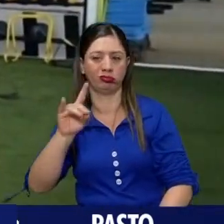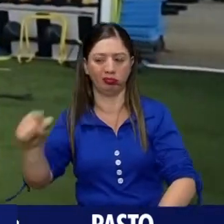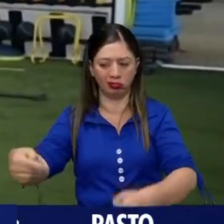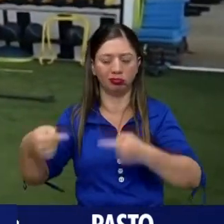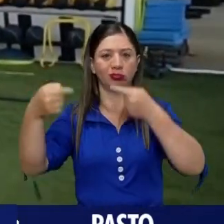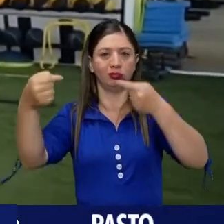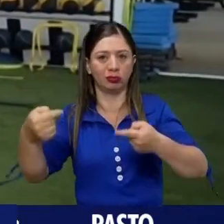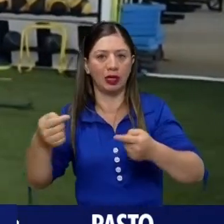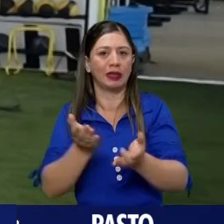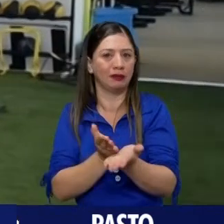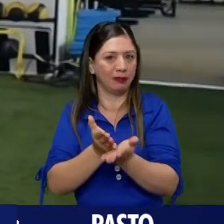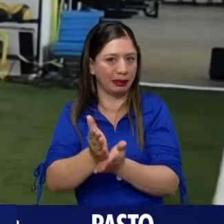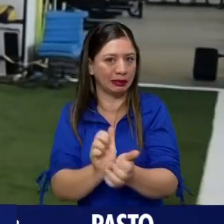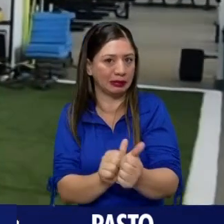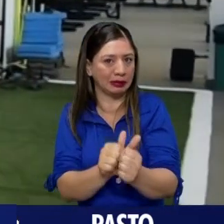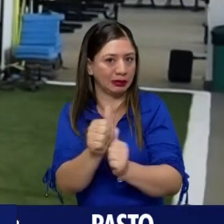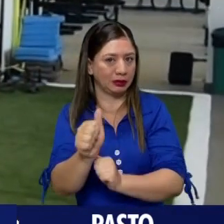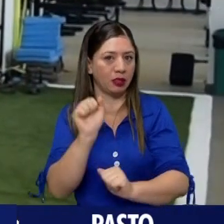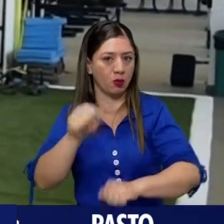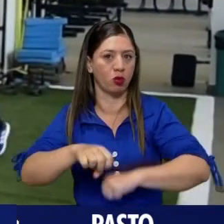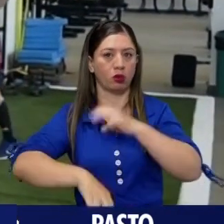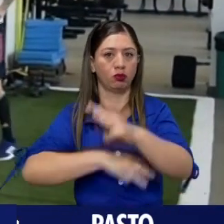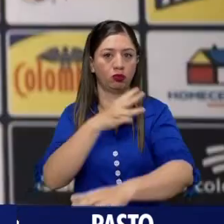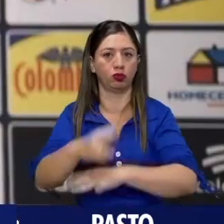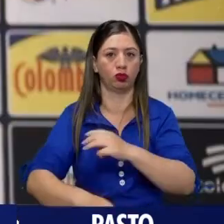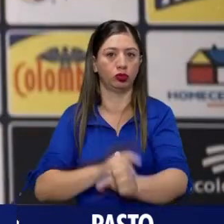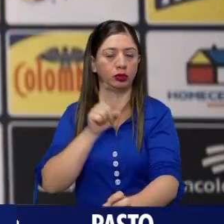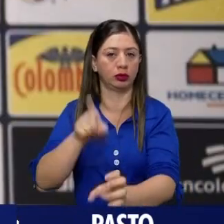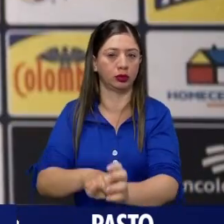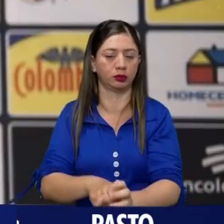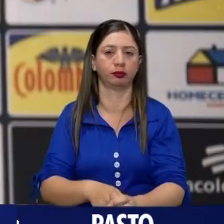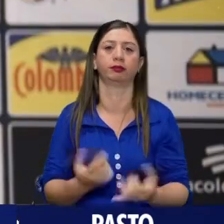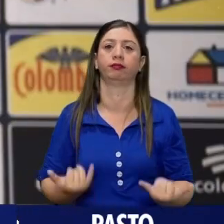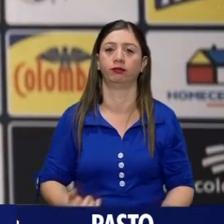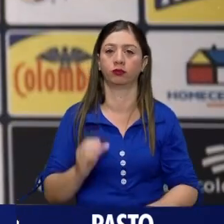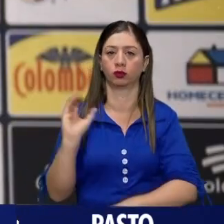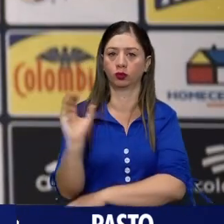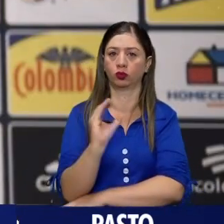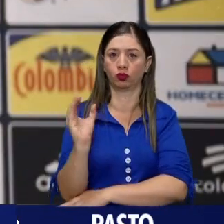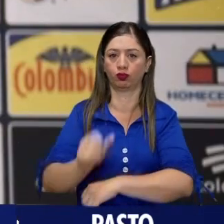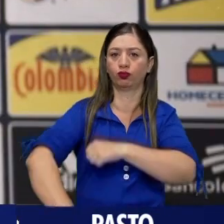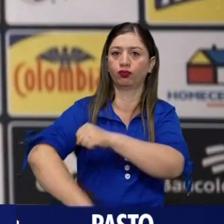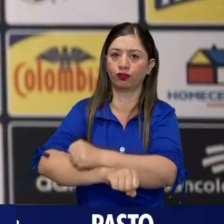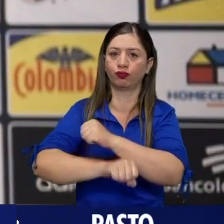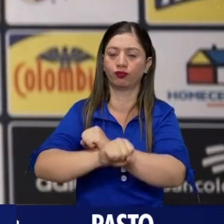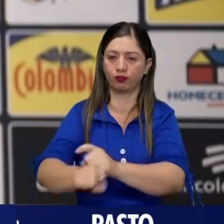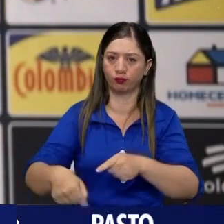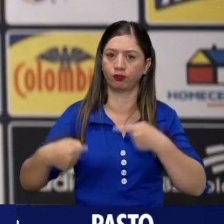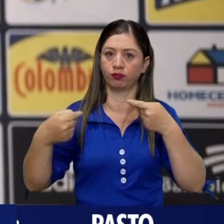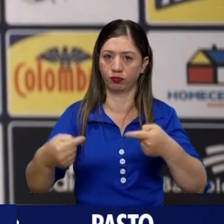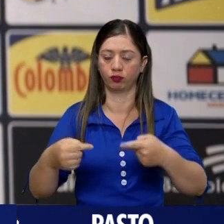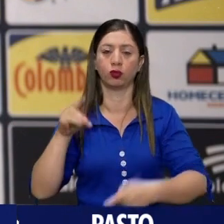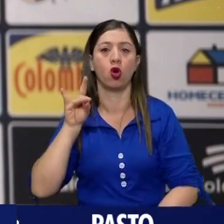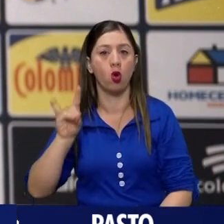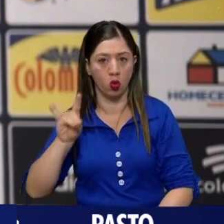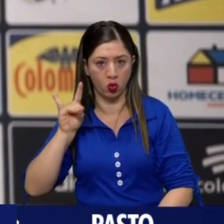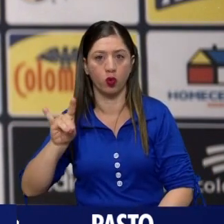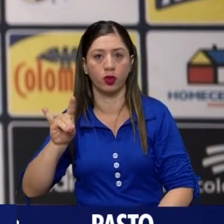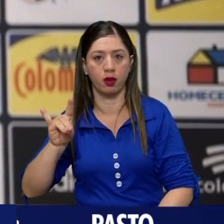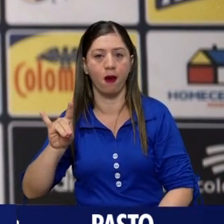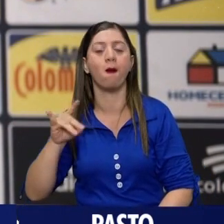la ilusión de clasificar. Esto es fútbol, cada día tienes revancha. Contra Bolivia